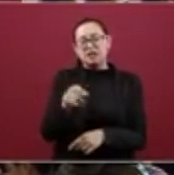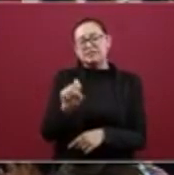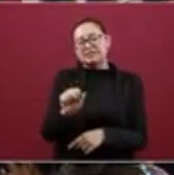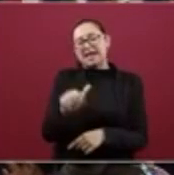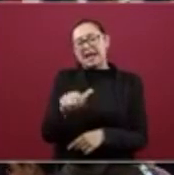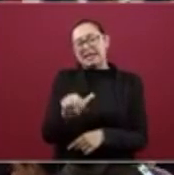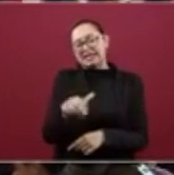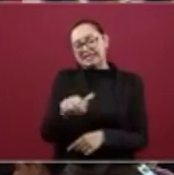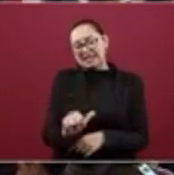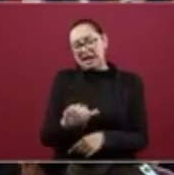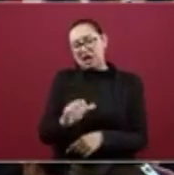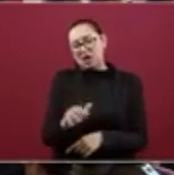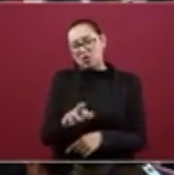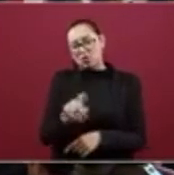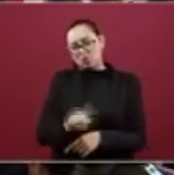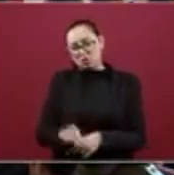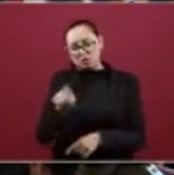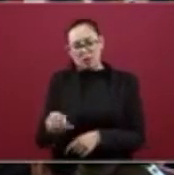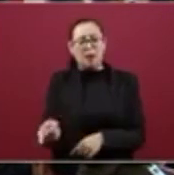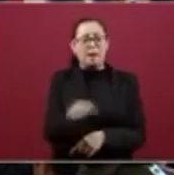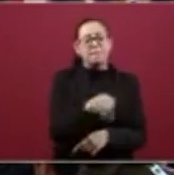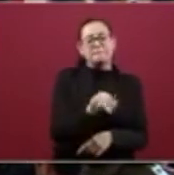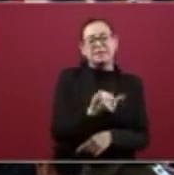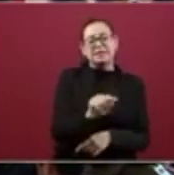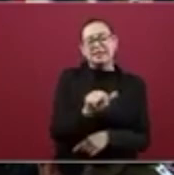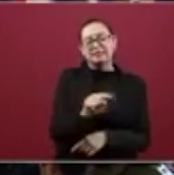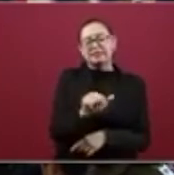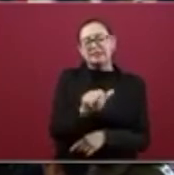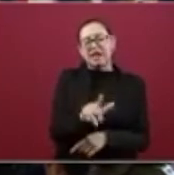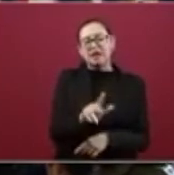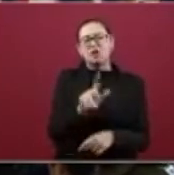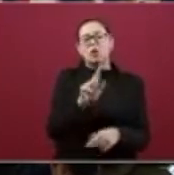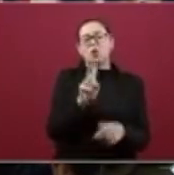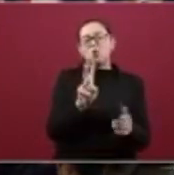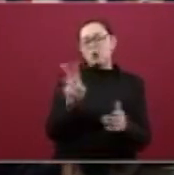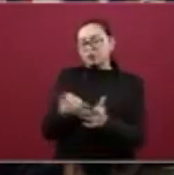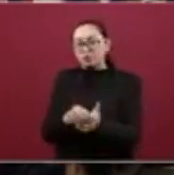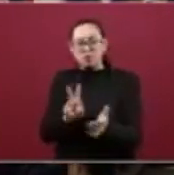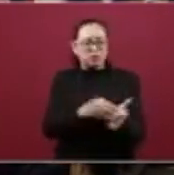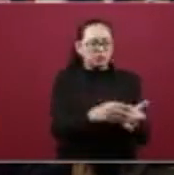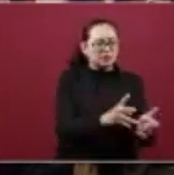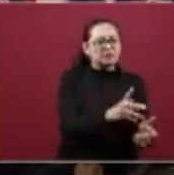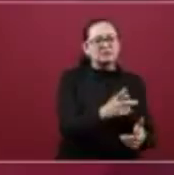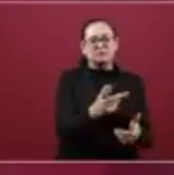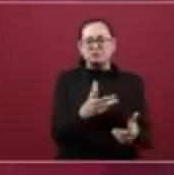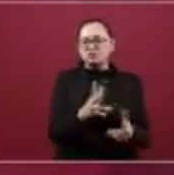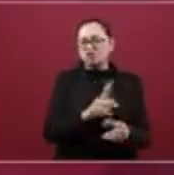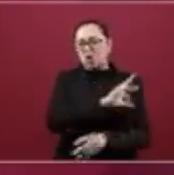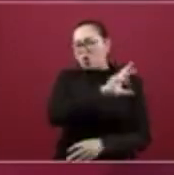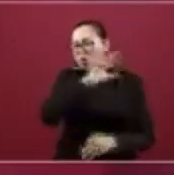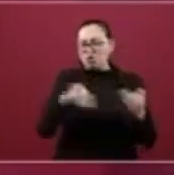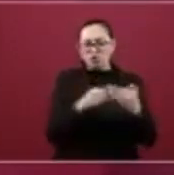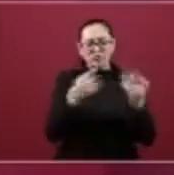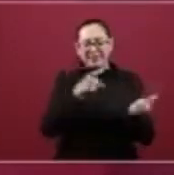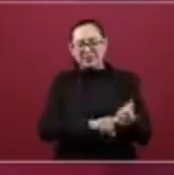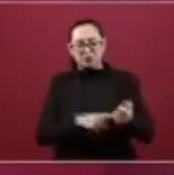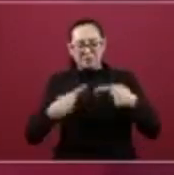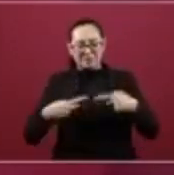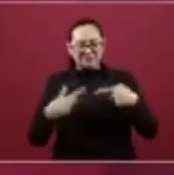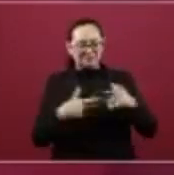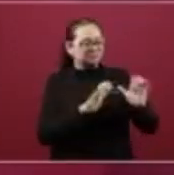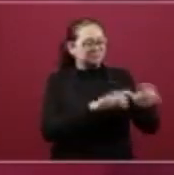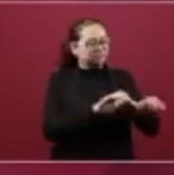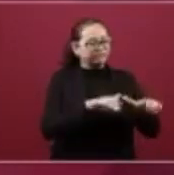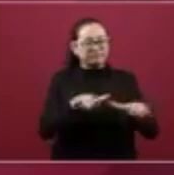2,500 trabajadores, la de Minatitlán 3,400 trabajadores. Todas las refinerías tienen personal y